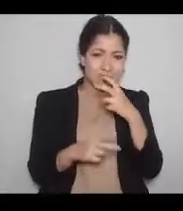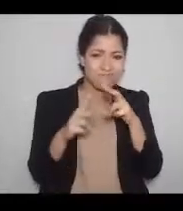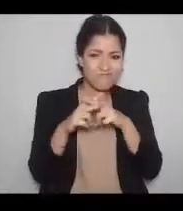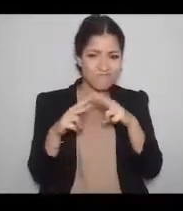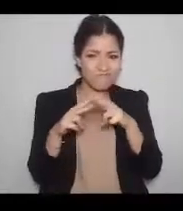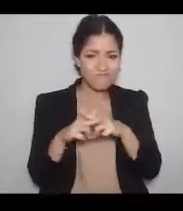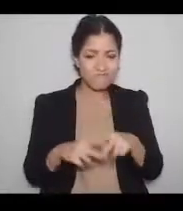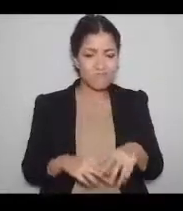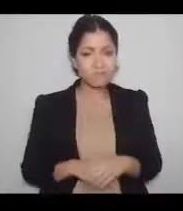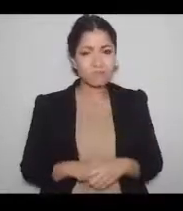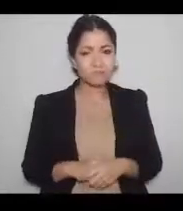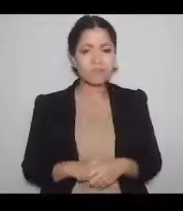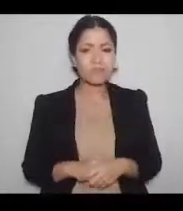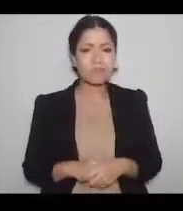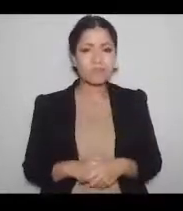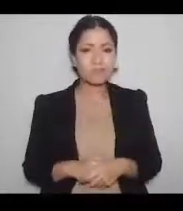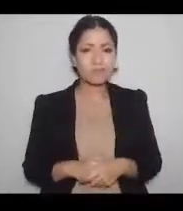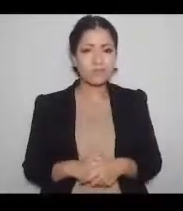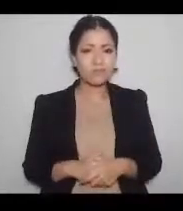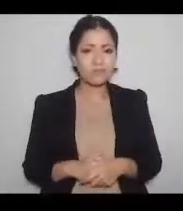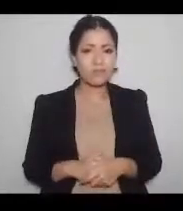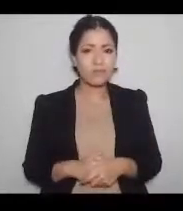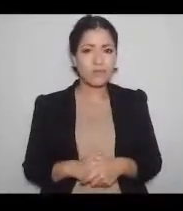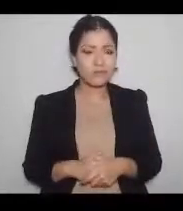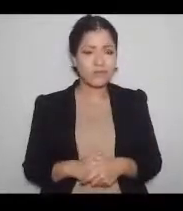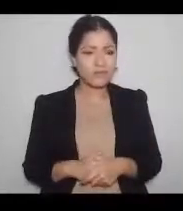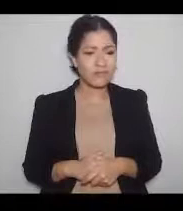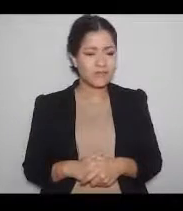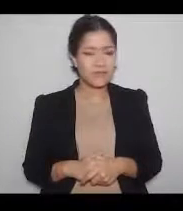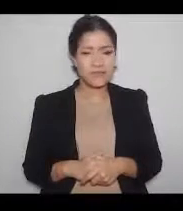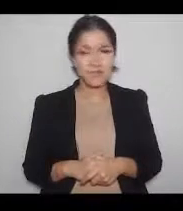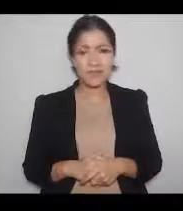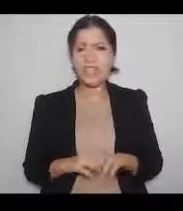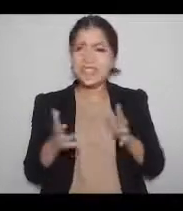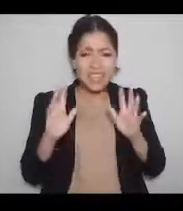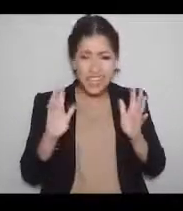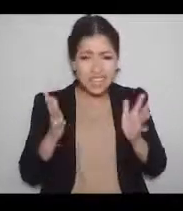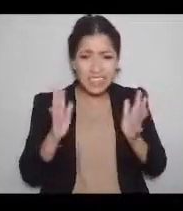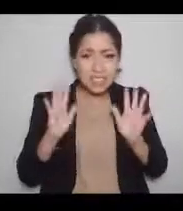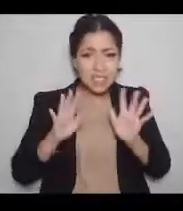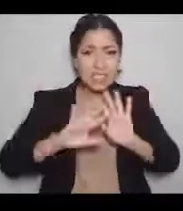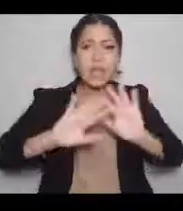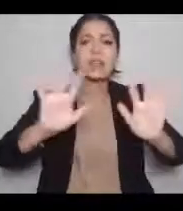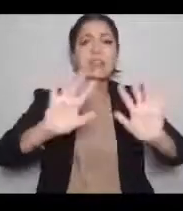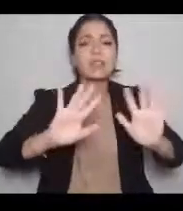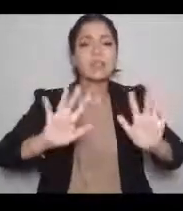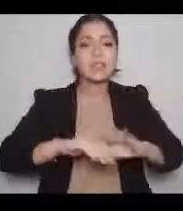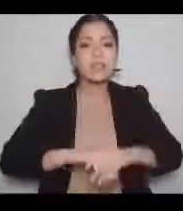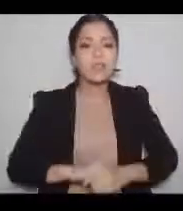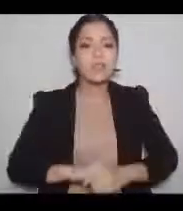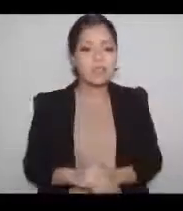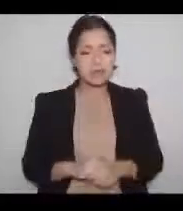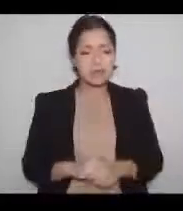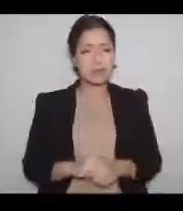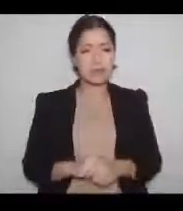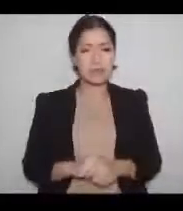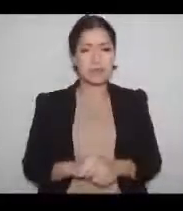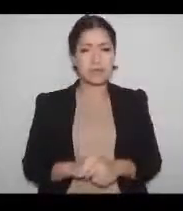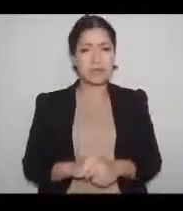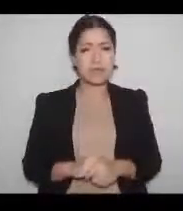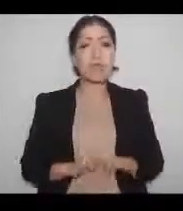¡Ya! ¡Ya! ¡Ya! ¡Ya! ¡Ya! ¡Ya! ¡Ya! ¡Ya! ¡Cállate!